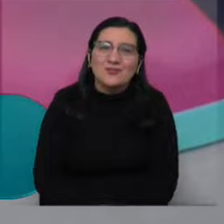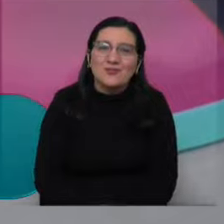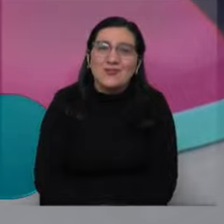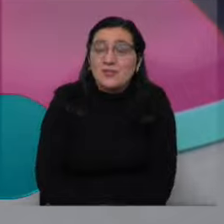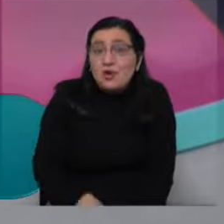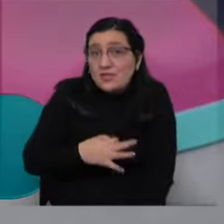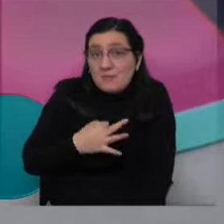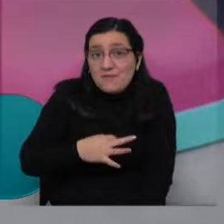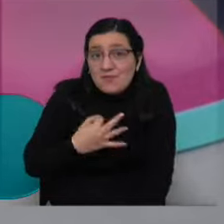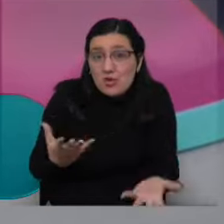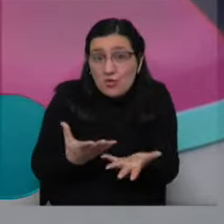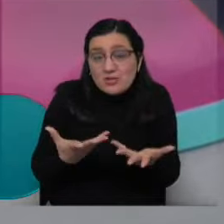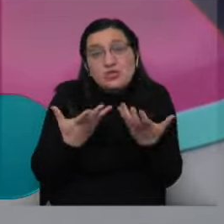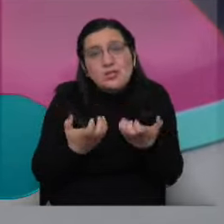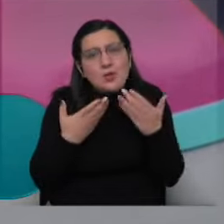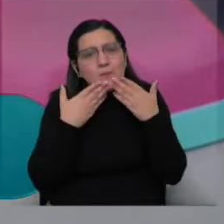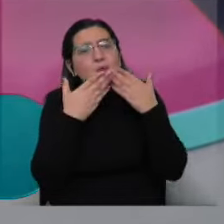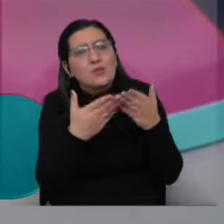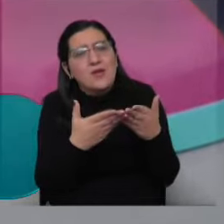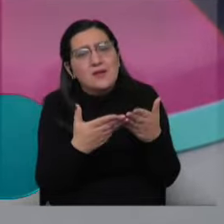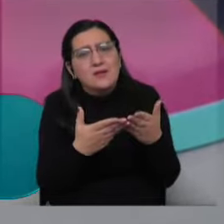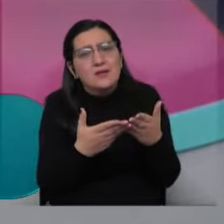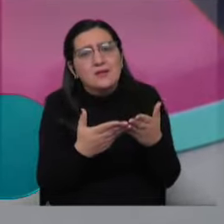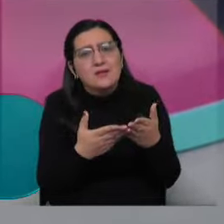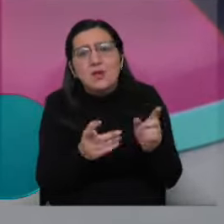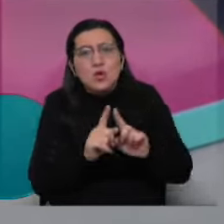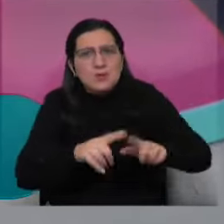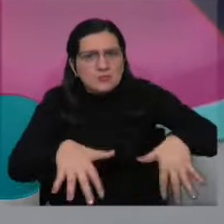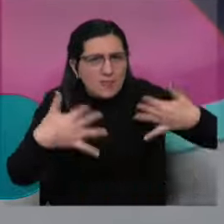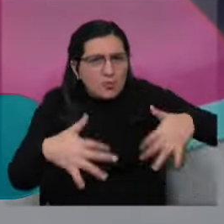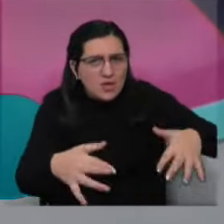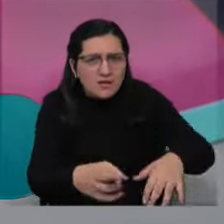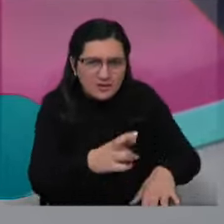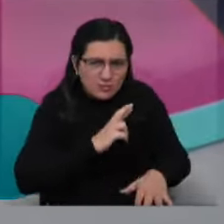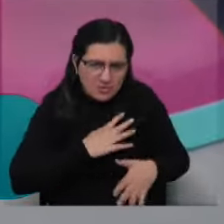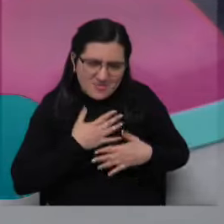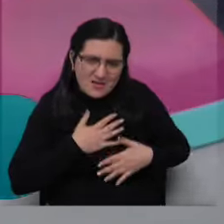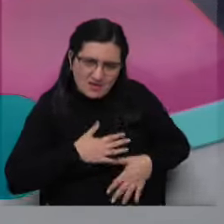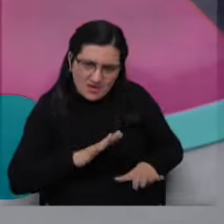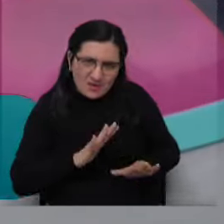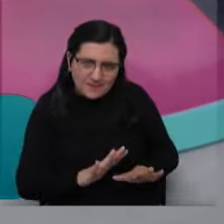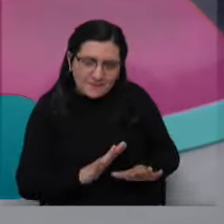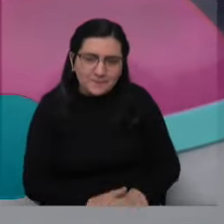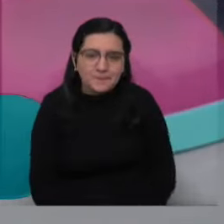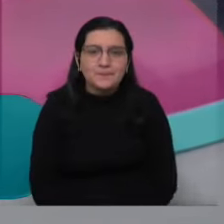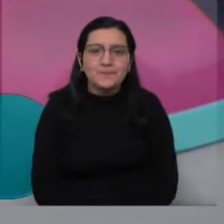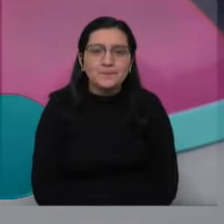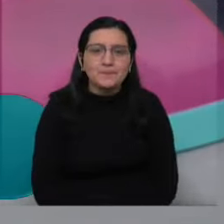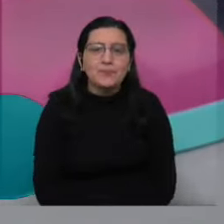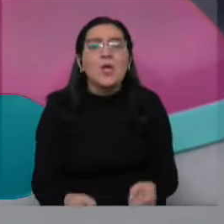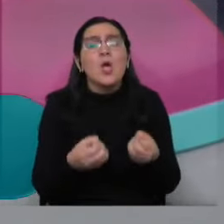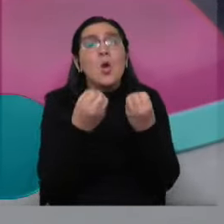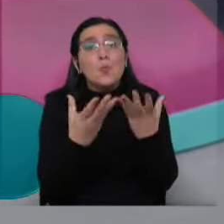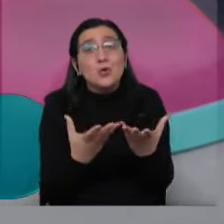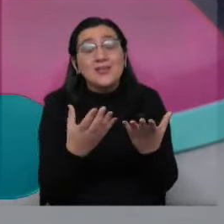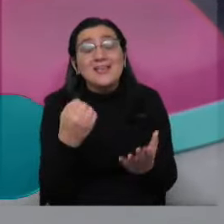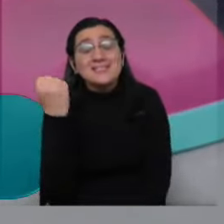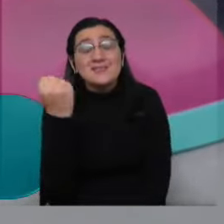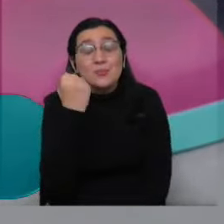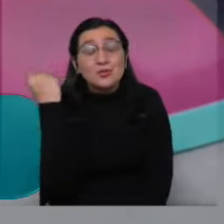viviendo yo te quiero preguntar eh Y no estamos apuradas así que contestamos lo que quieras eh Por qué es importante